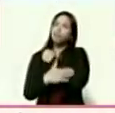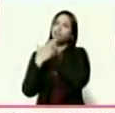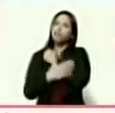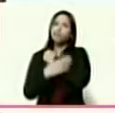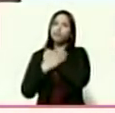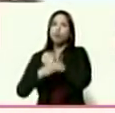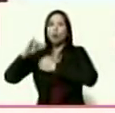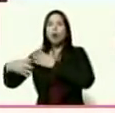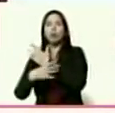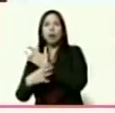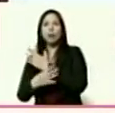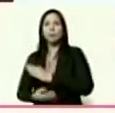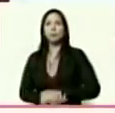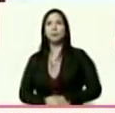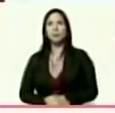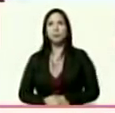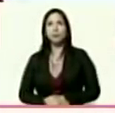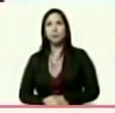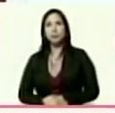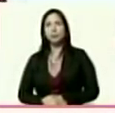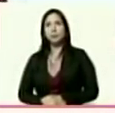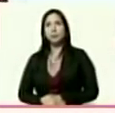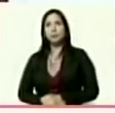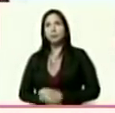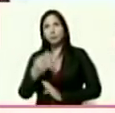con muchísimo cariño y aprecio, muestras de cariño.